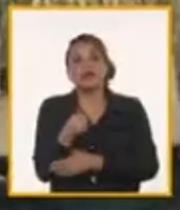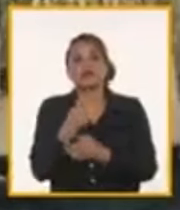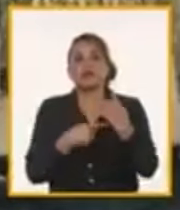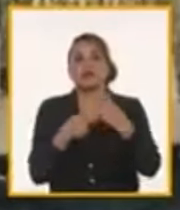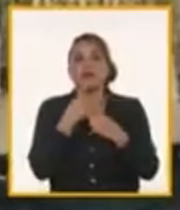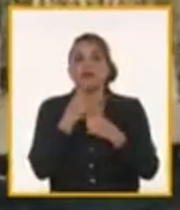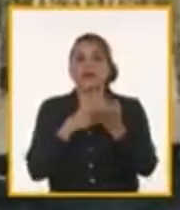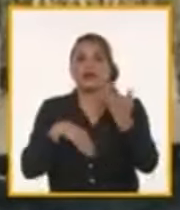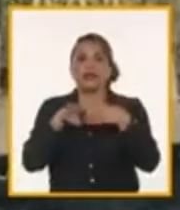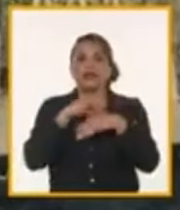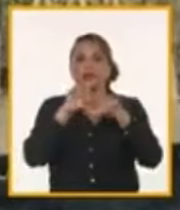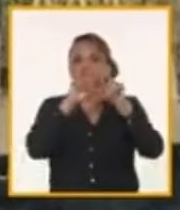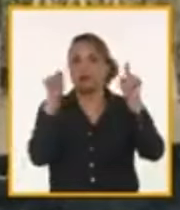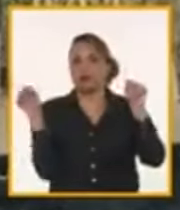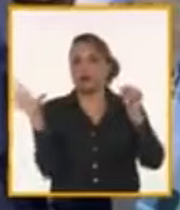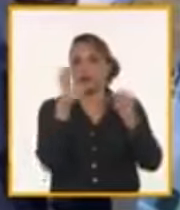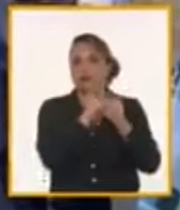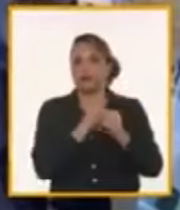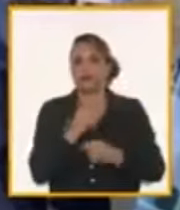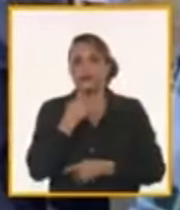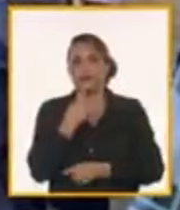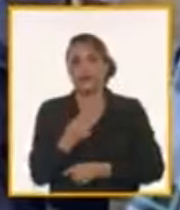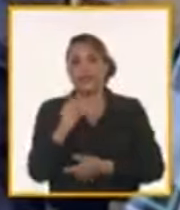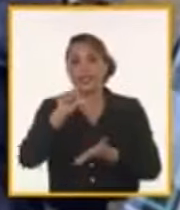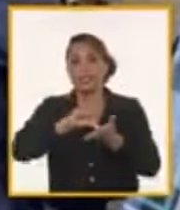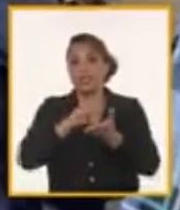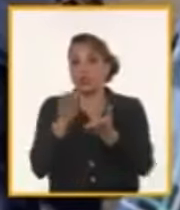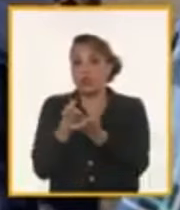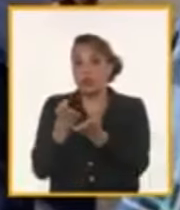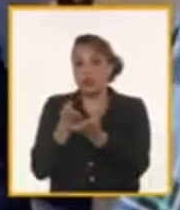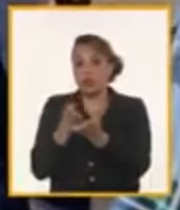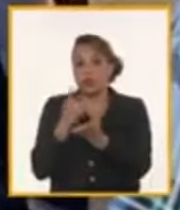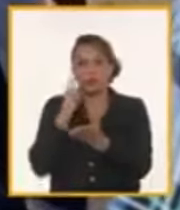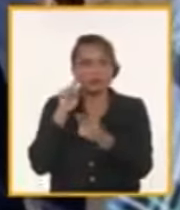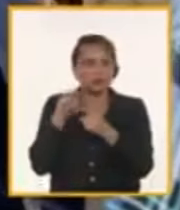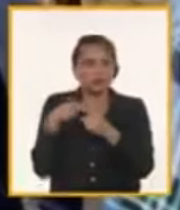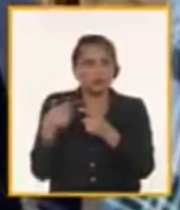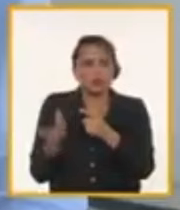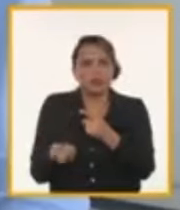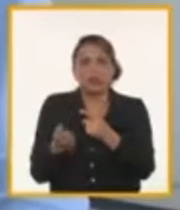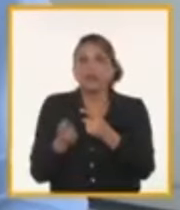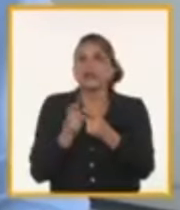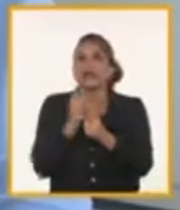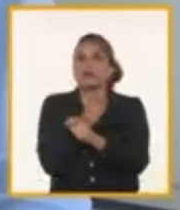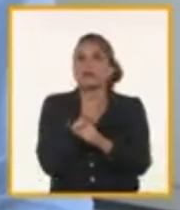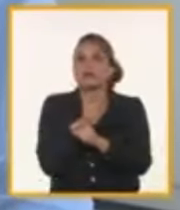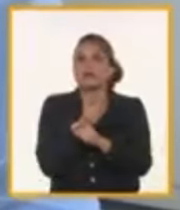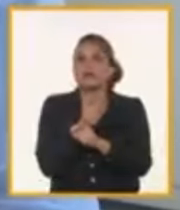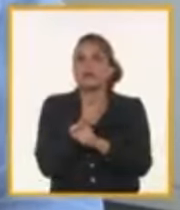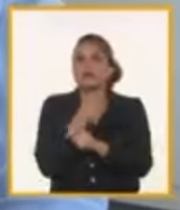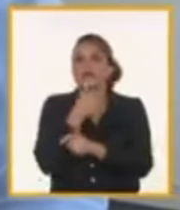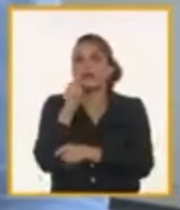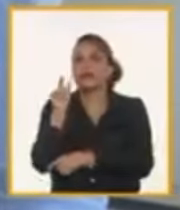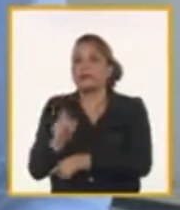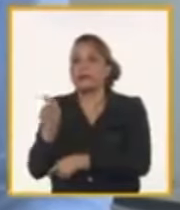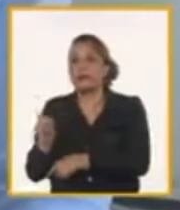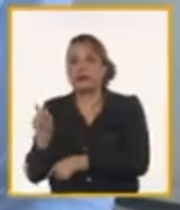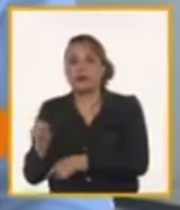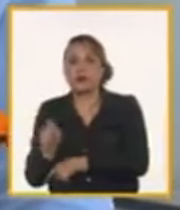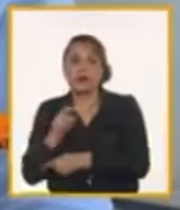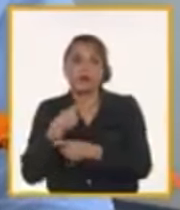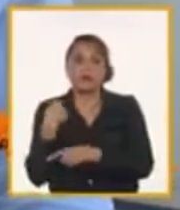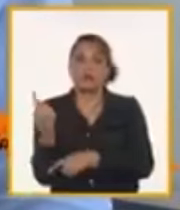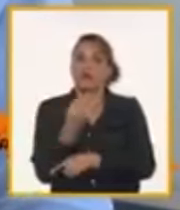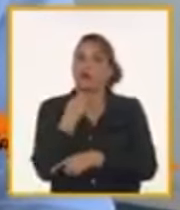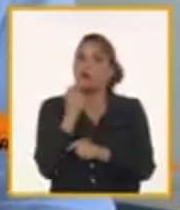nivel de país el centro de estudios se dedica eh a la formación de de personas porque todos somos